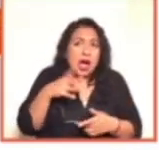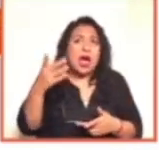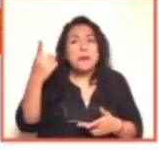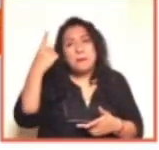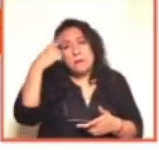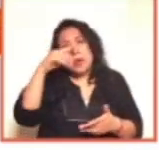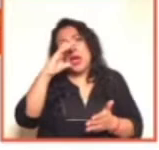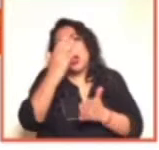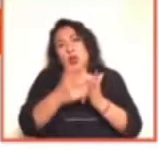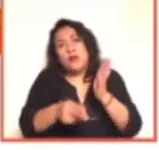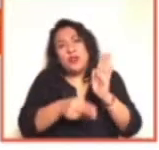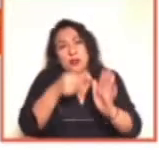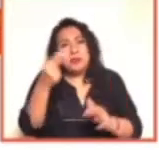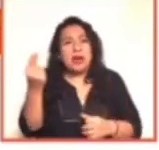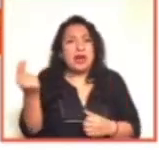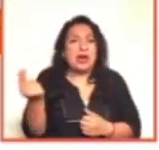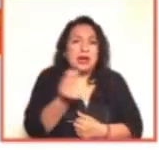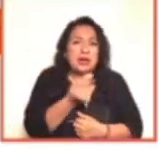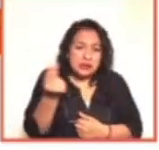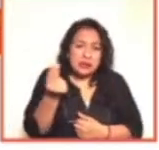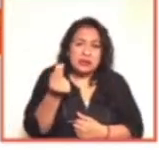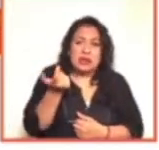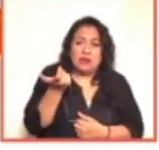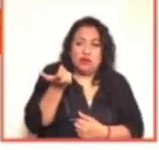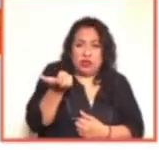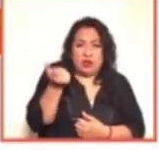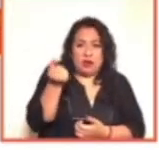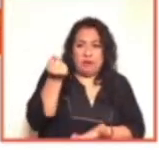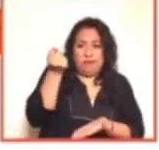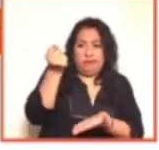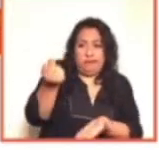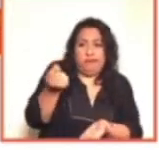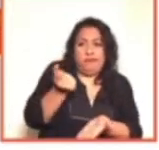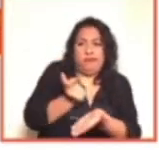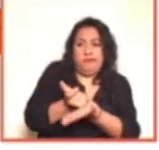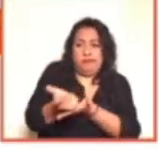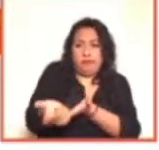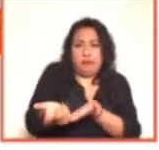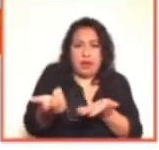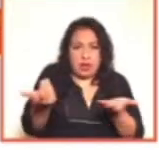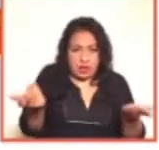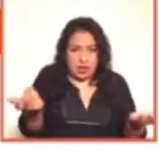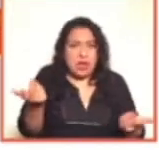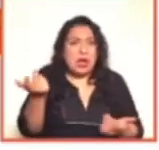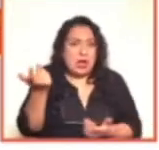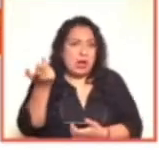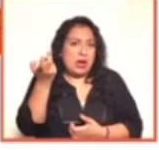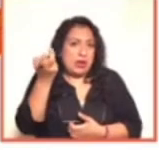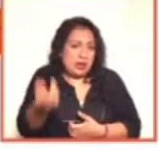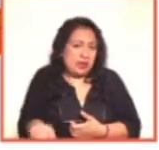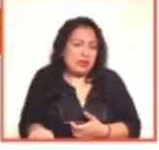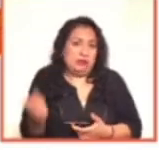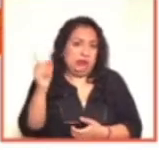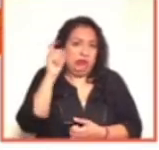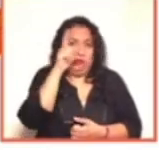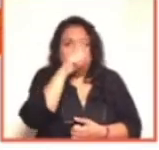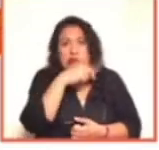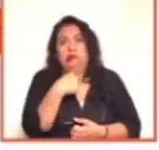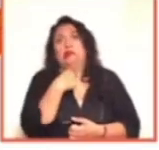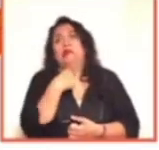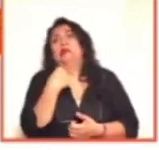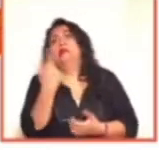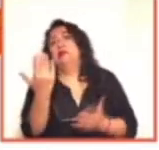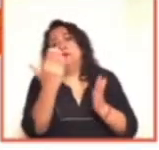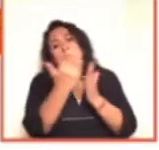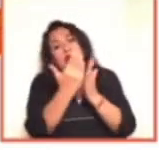contrato hay que tener el fondo de dinero para poder pagar el adelanto, las condiciones